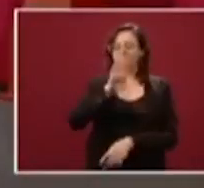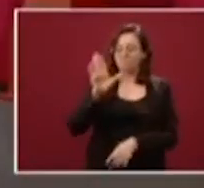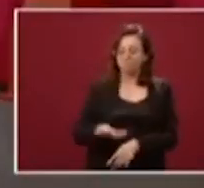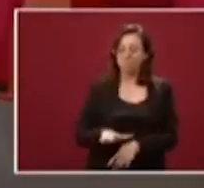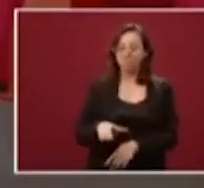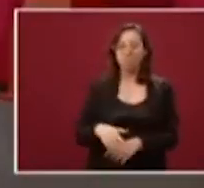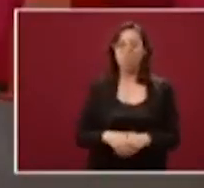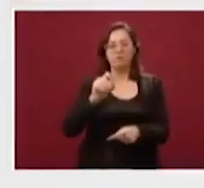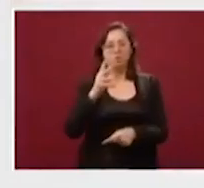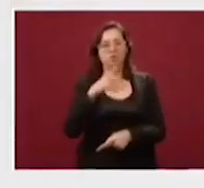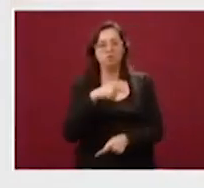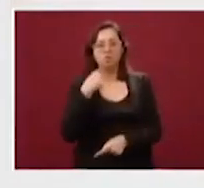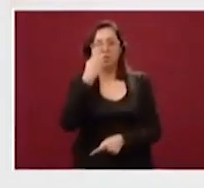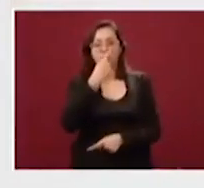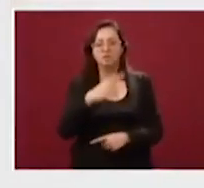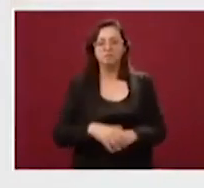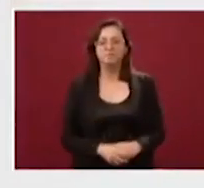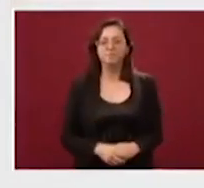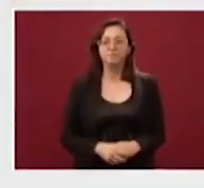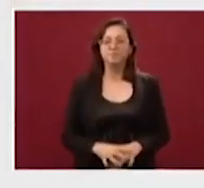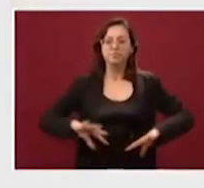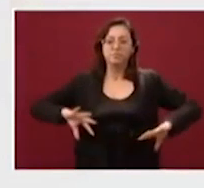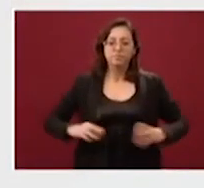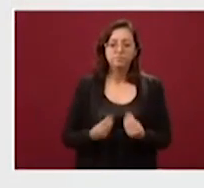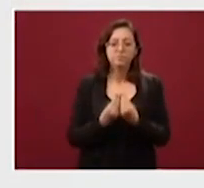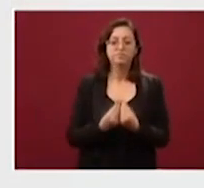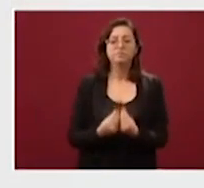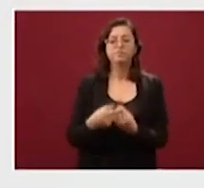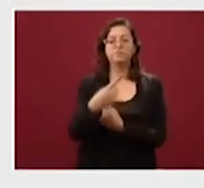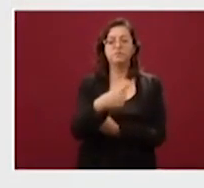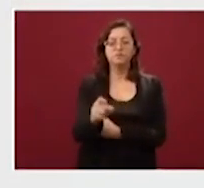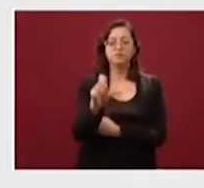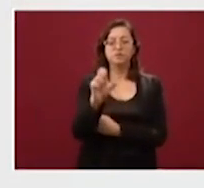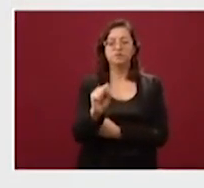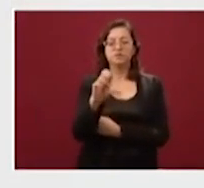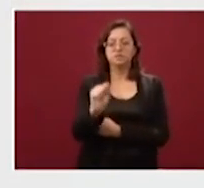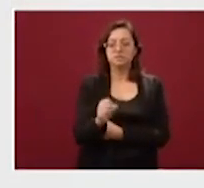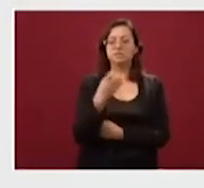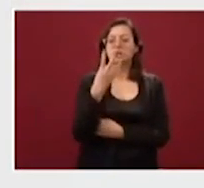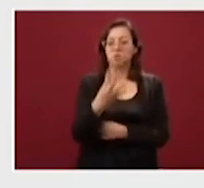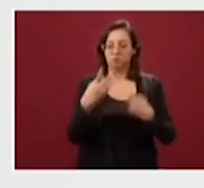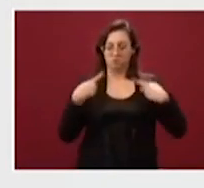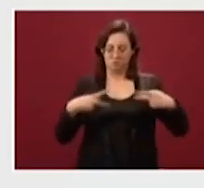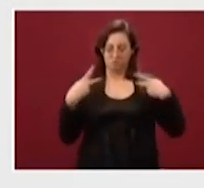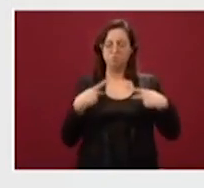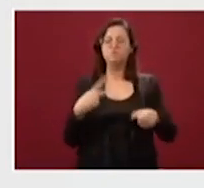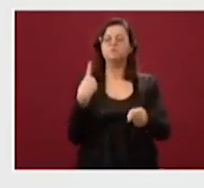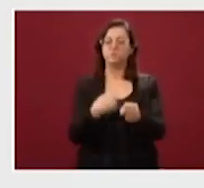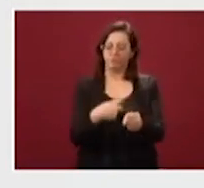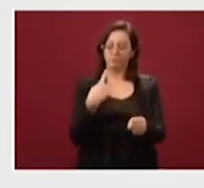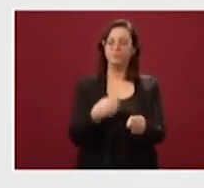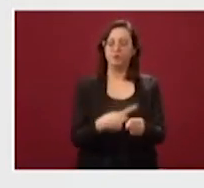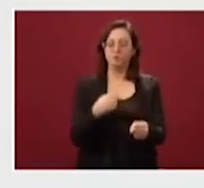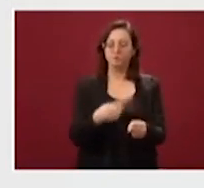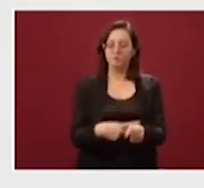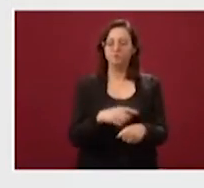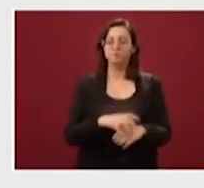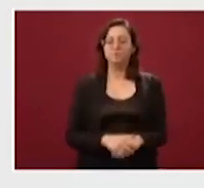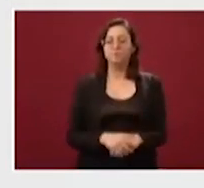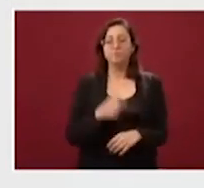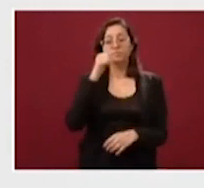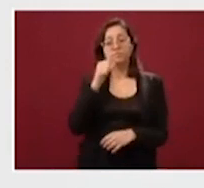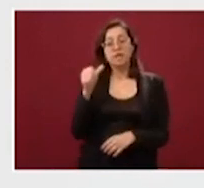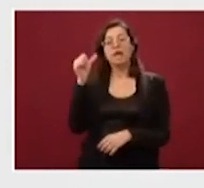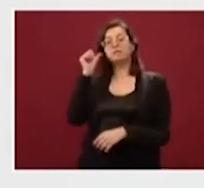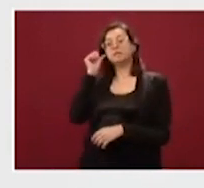por kobe 19 el día de hoy salimos con 164 casos confirmados si recuerdan el día de